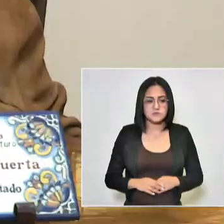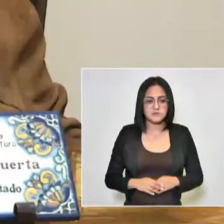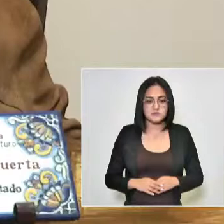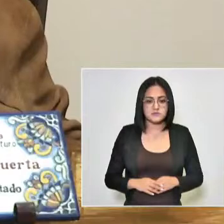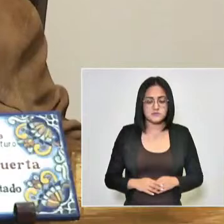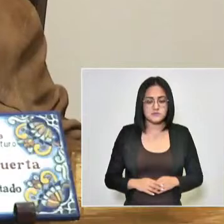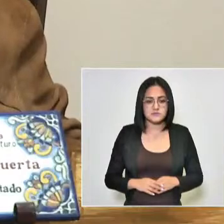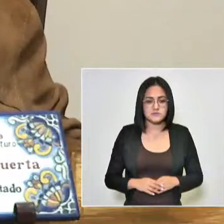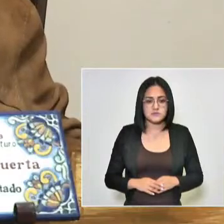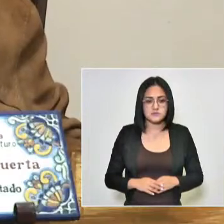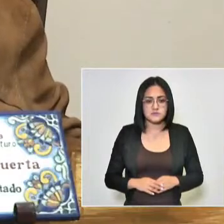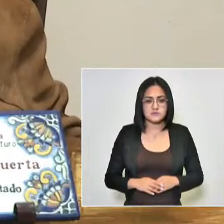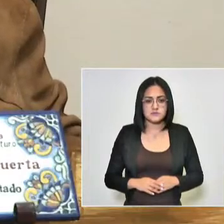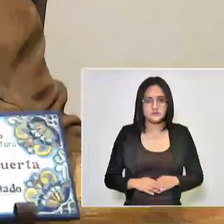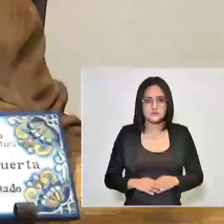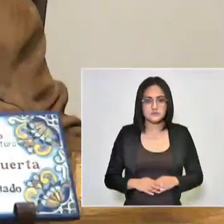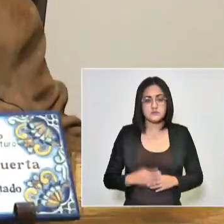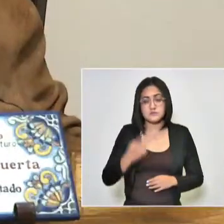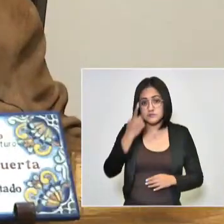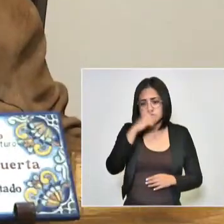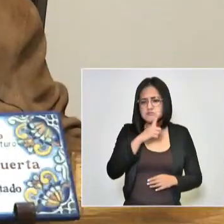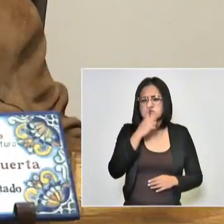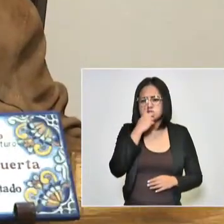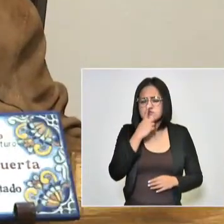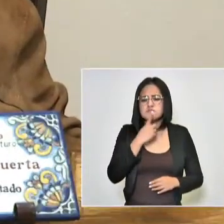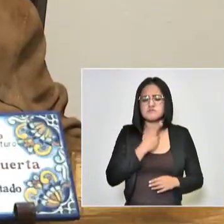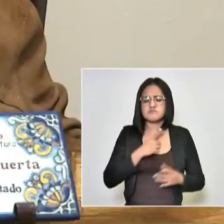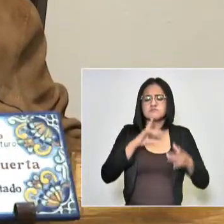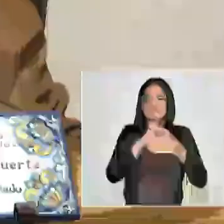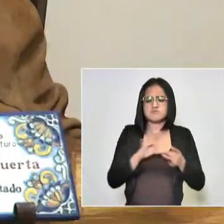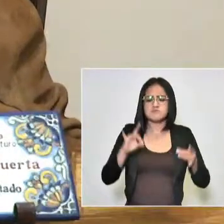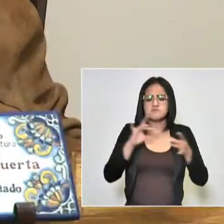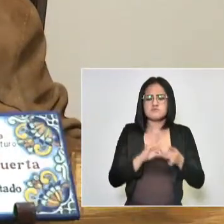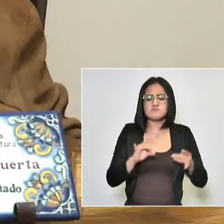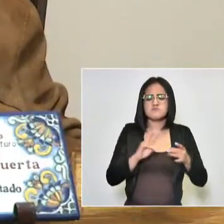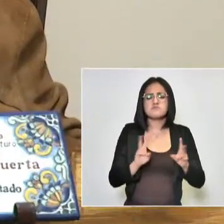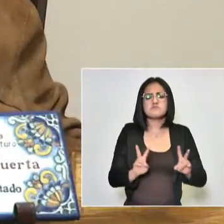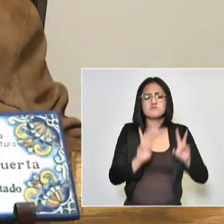ponernos al corriente de los temas de sequías,